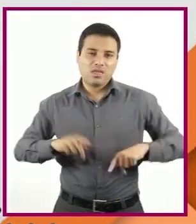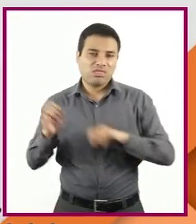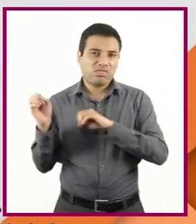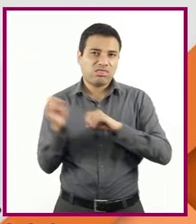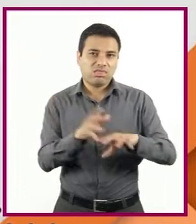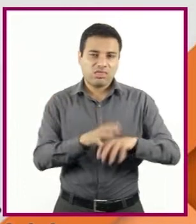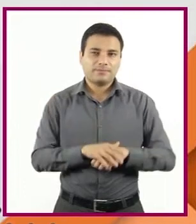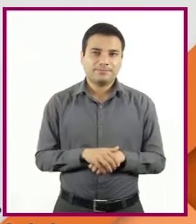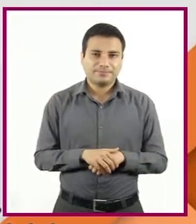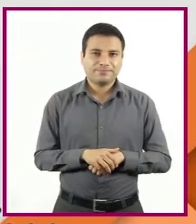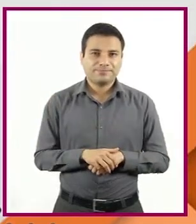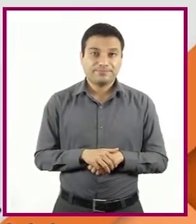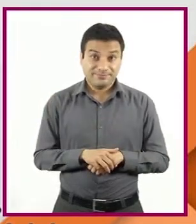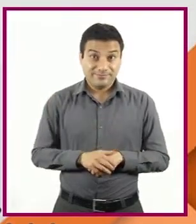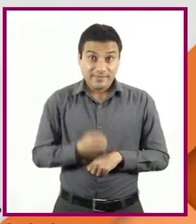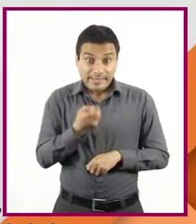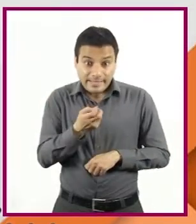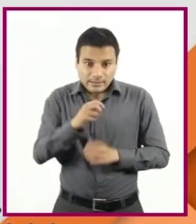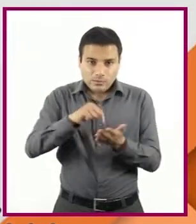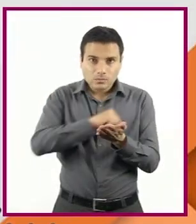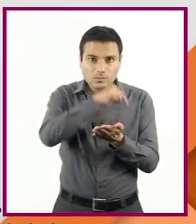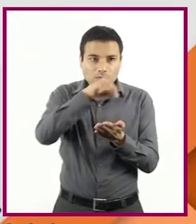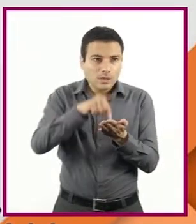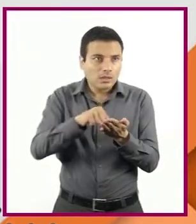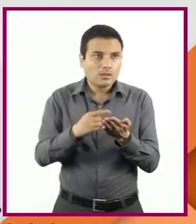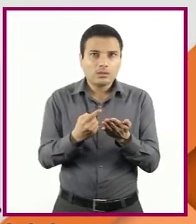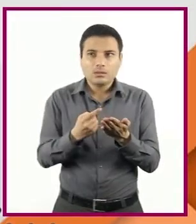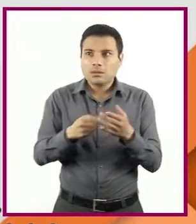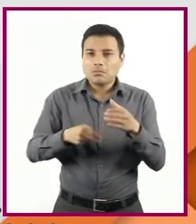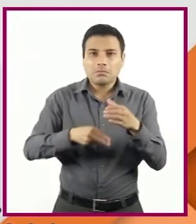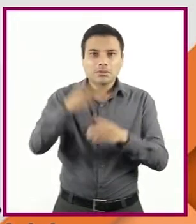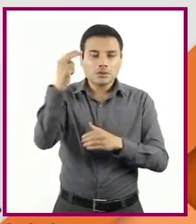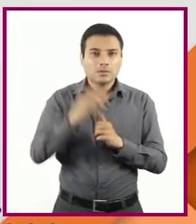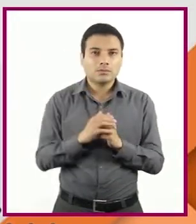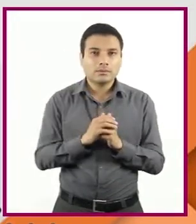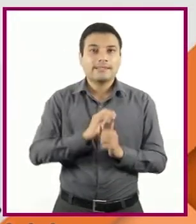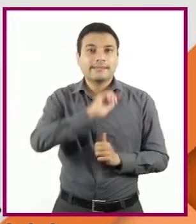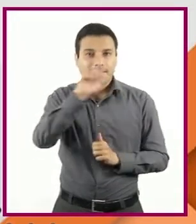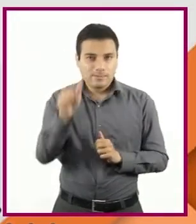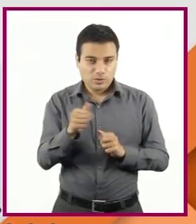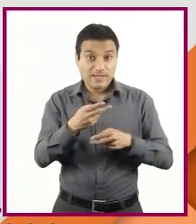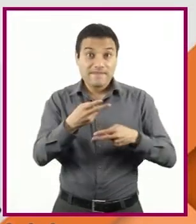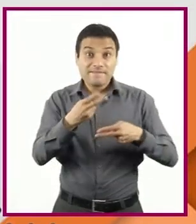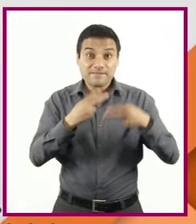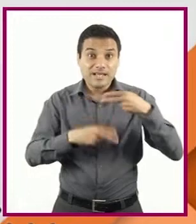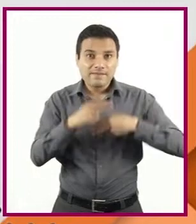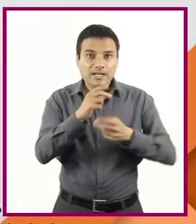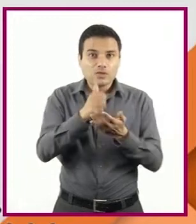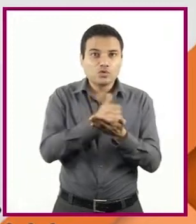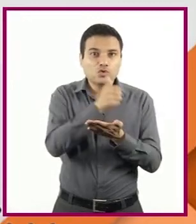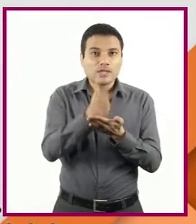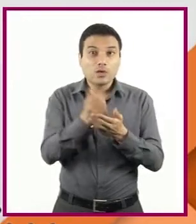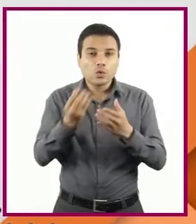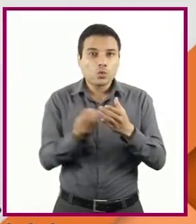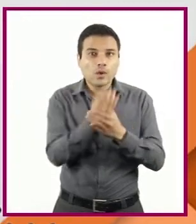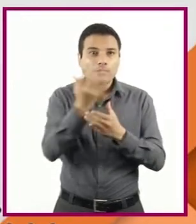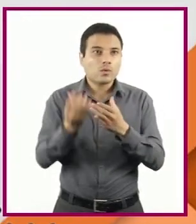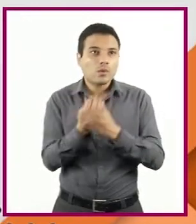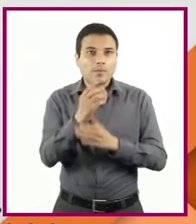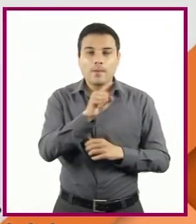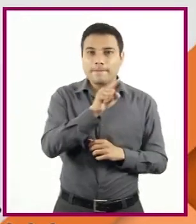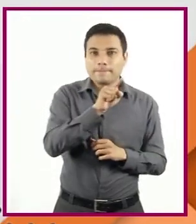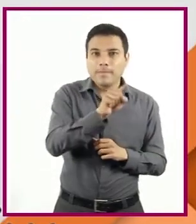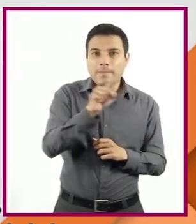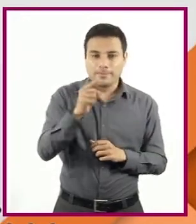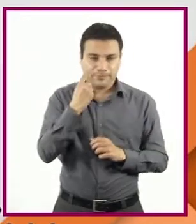un vacío de poder en el área, mismo que permitió el surgimiento de centros prósperos en el Totonacapan.